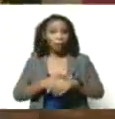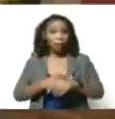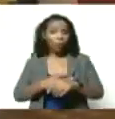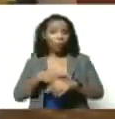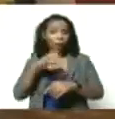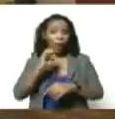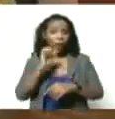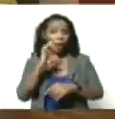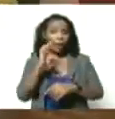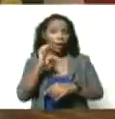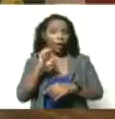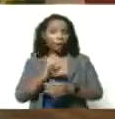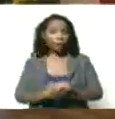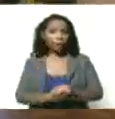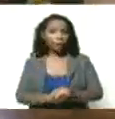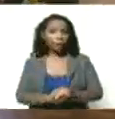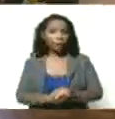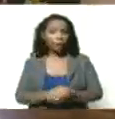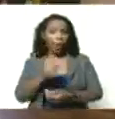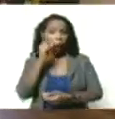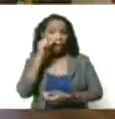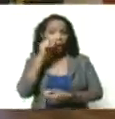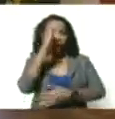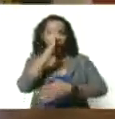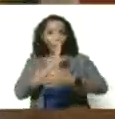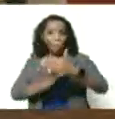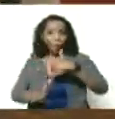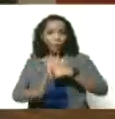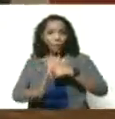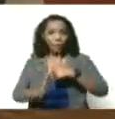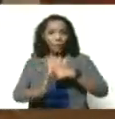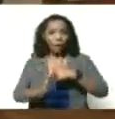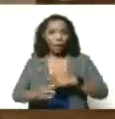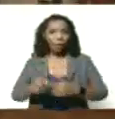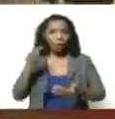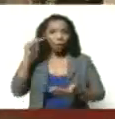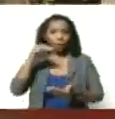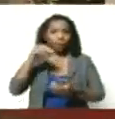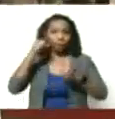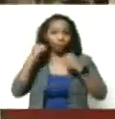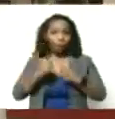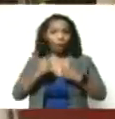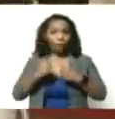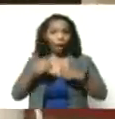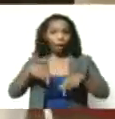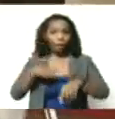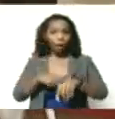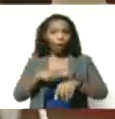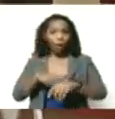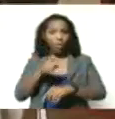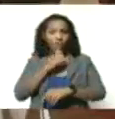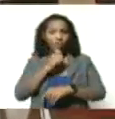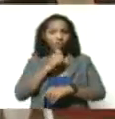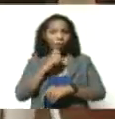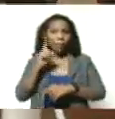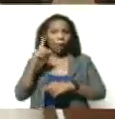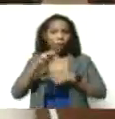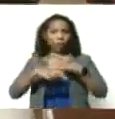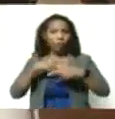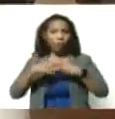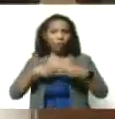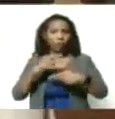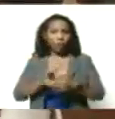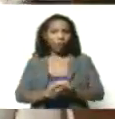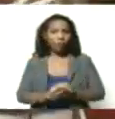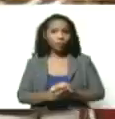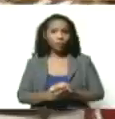Earle Herrera. Hombre humilde e irreverente. En esta hora difícil para los